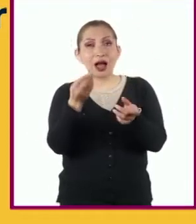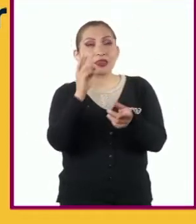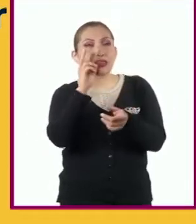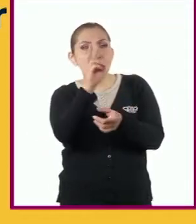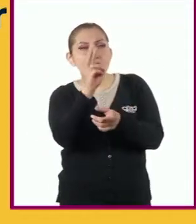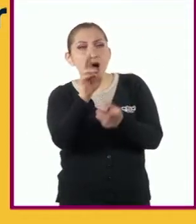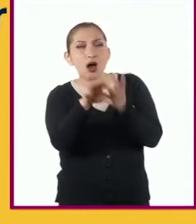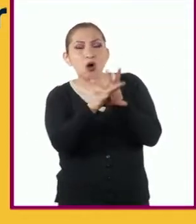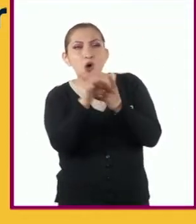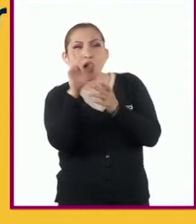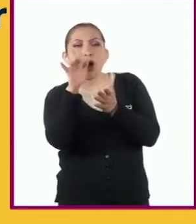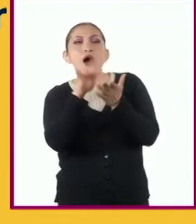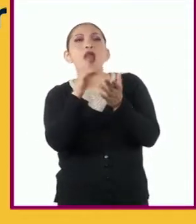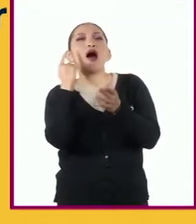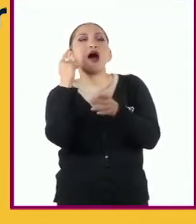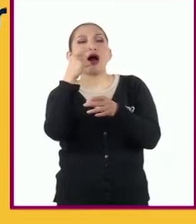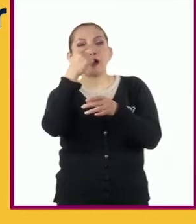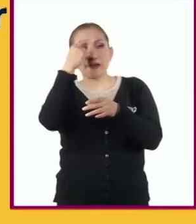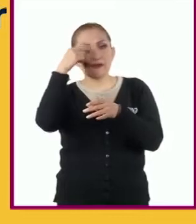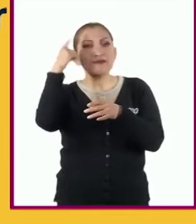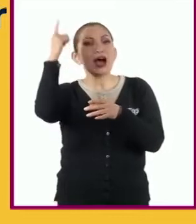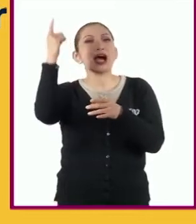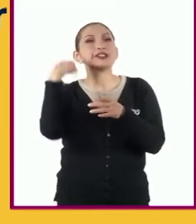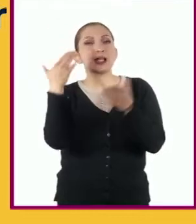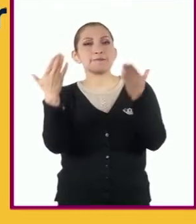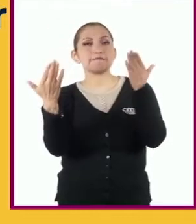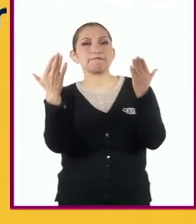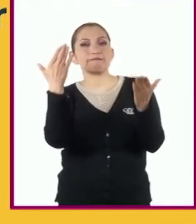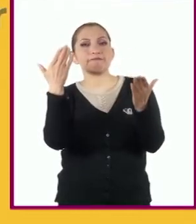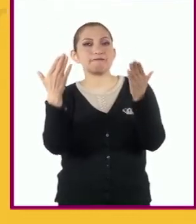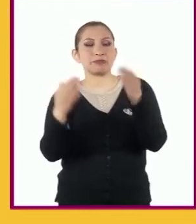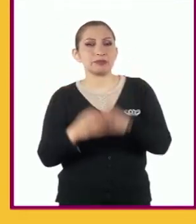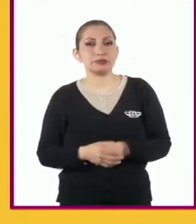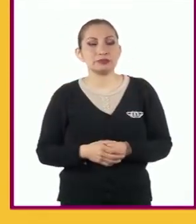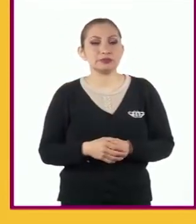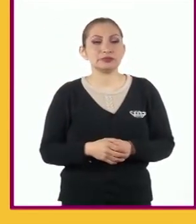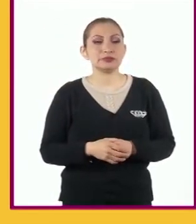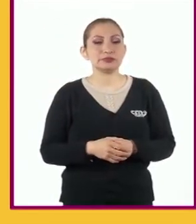proporcionan elementos para facilitar la comparación.